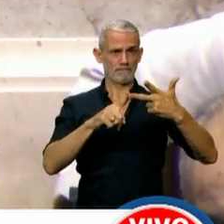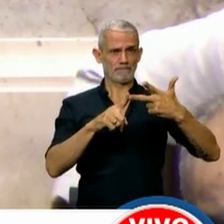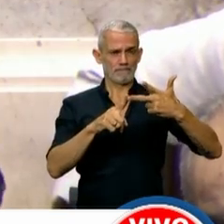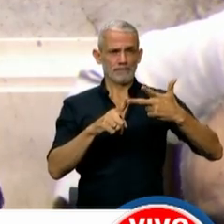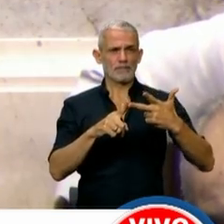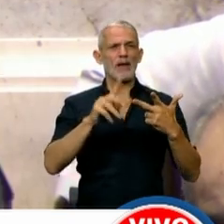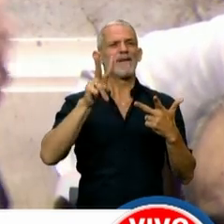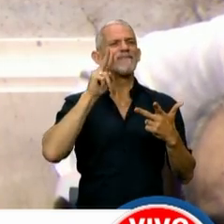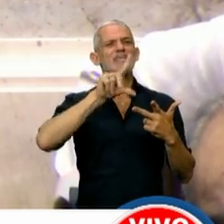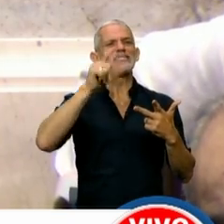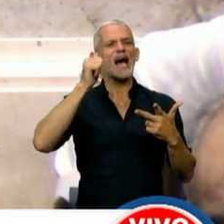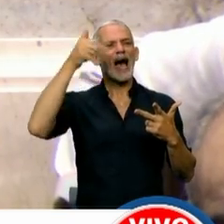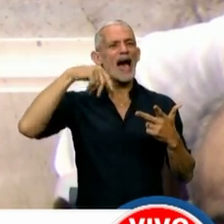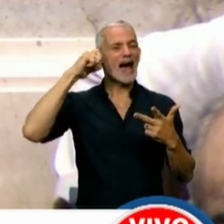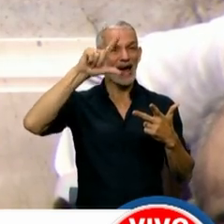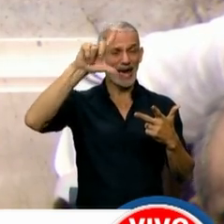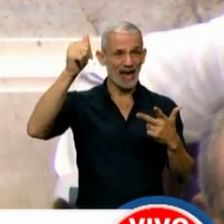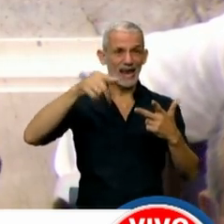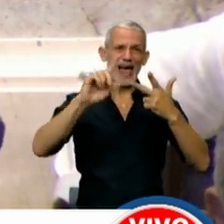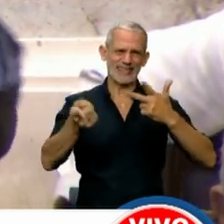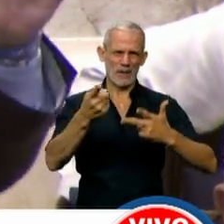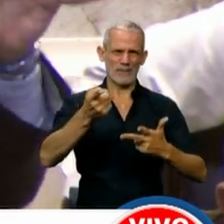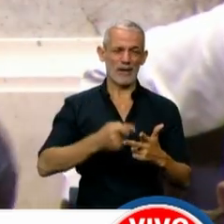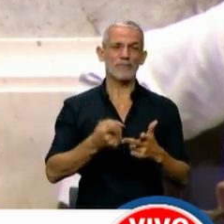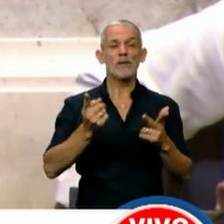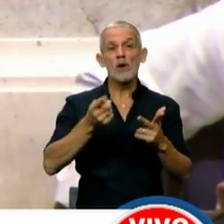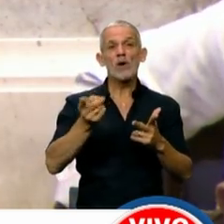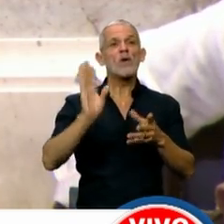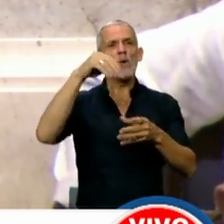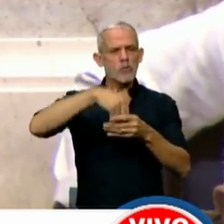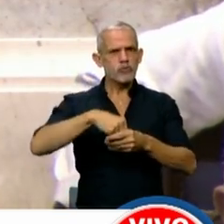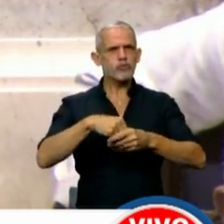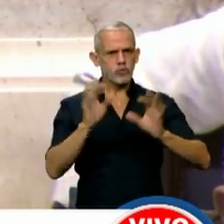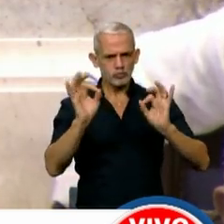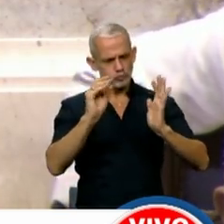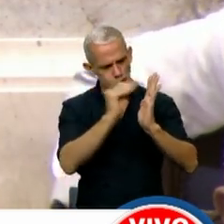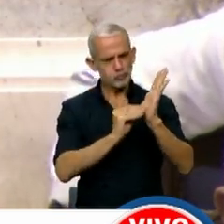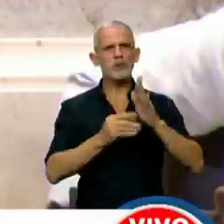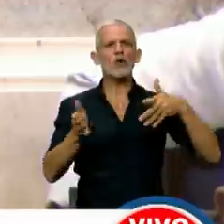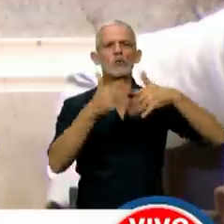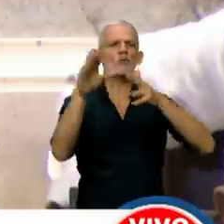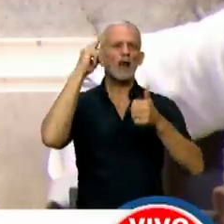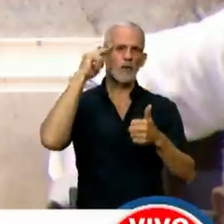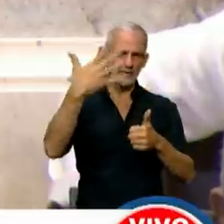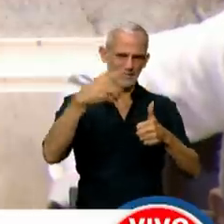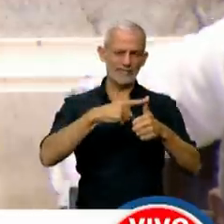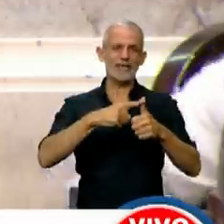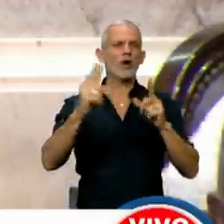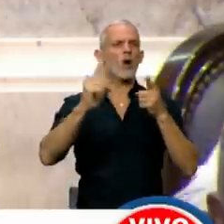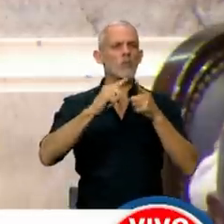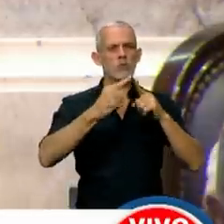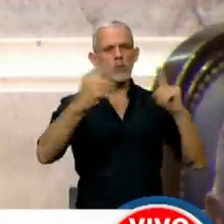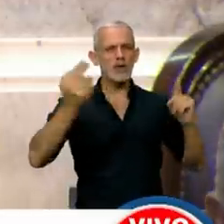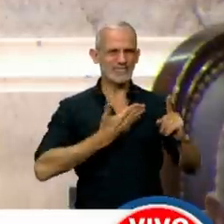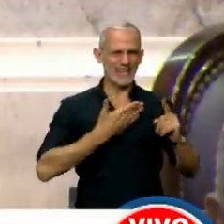villa angela que también forman parte de eso pero también está íntegramente las rutas 95 que nos conecta con